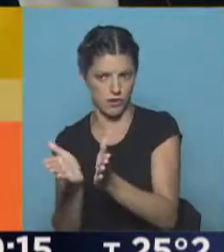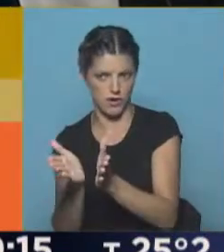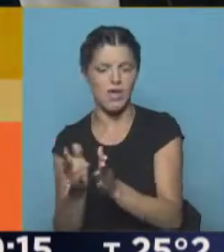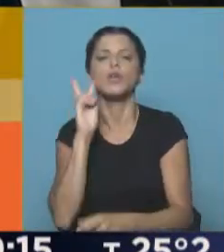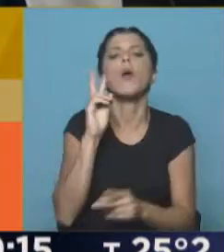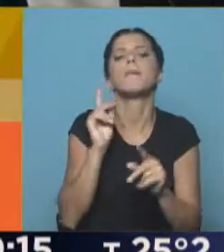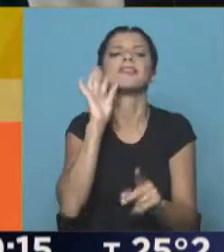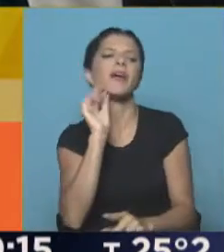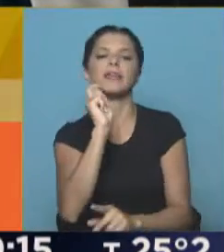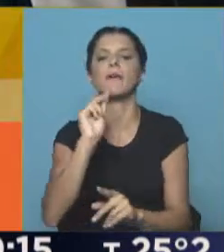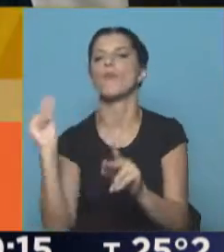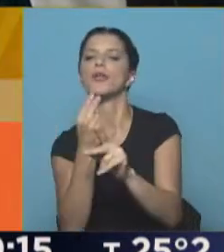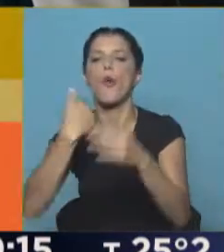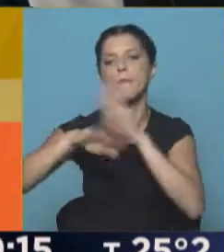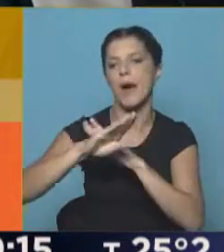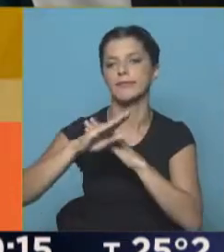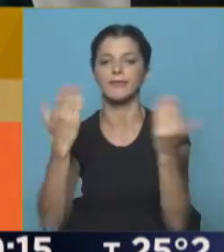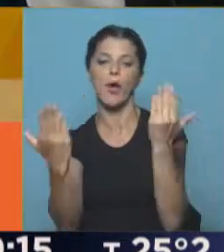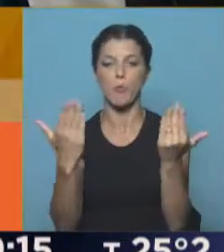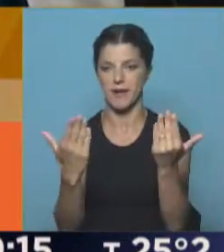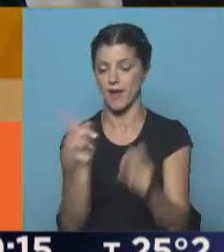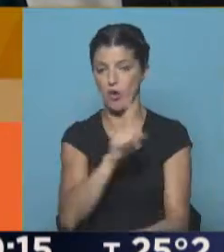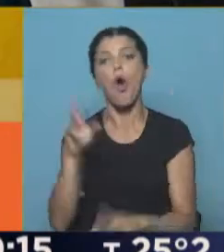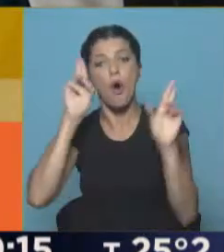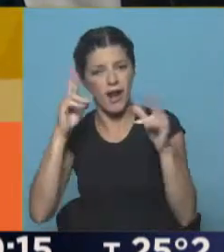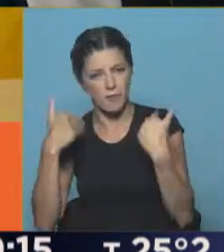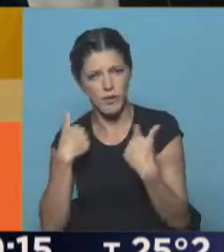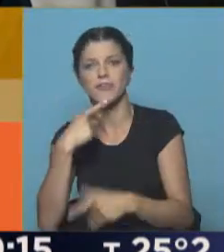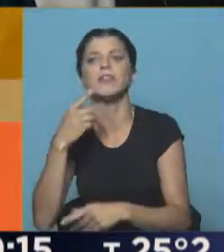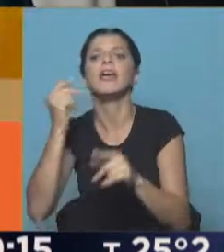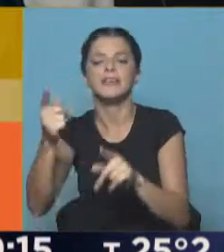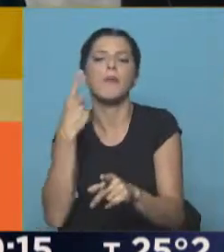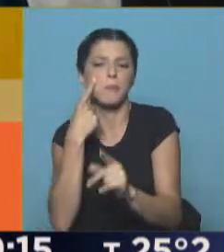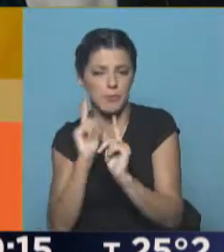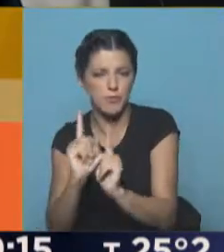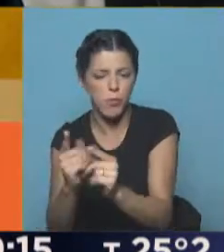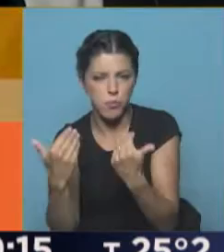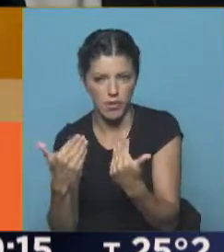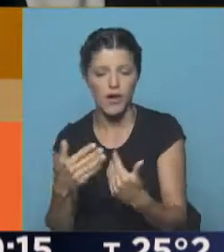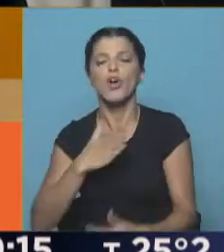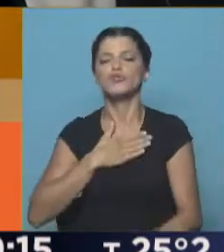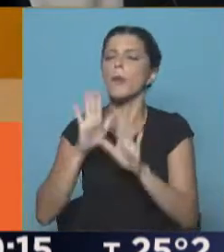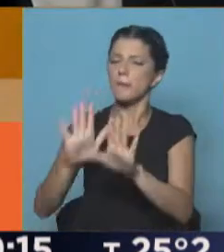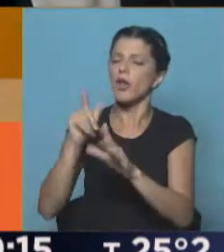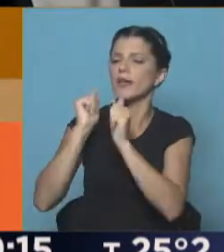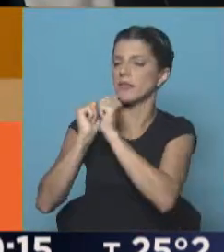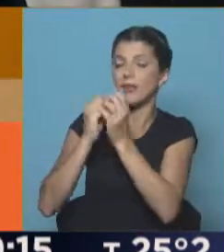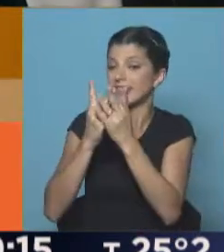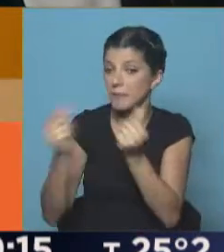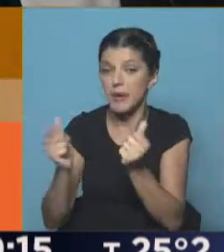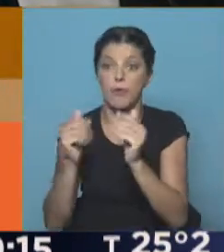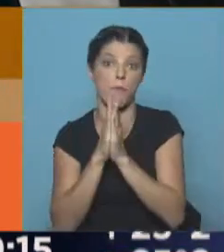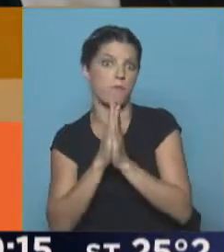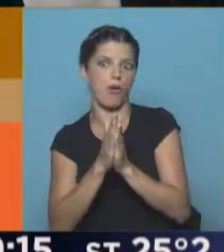más muertos. Ojalá la carrera fuera por quién tiene más vivos. Yo pretendo que esto esté saldado, que esté terminado, pero por